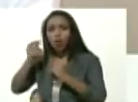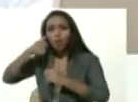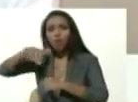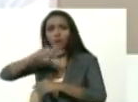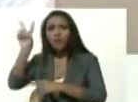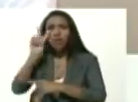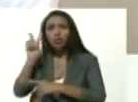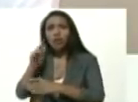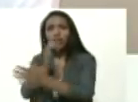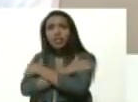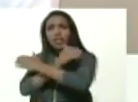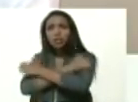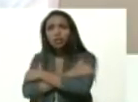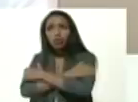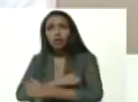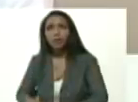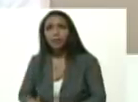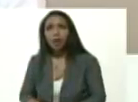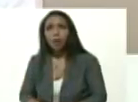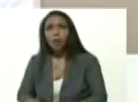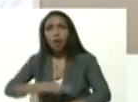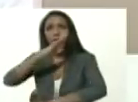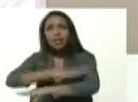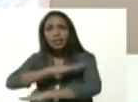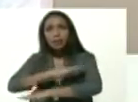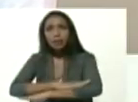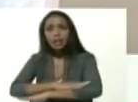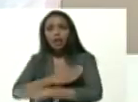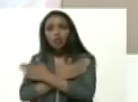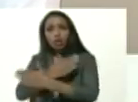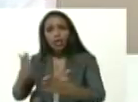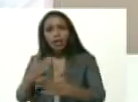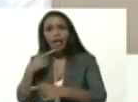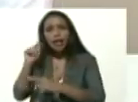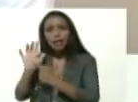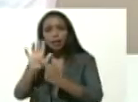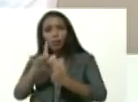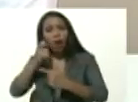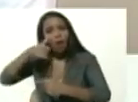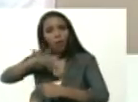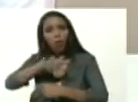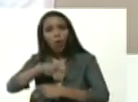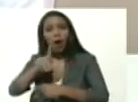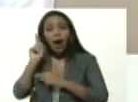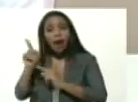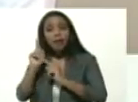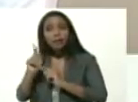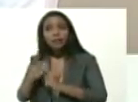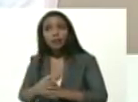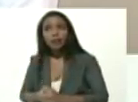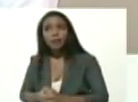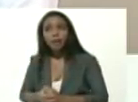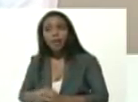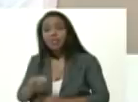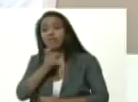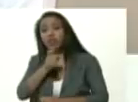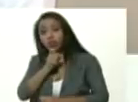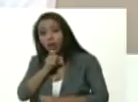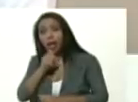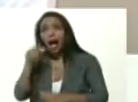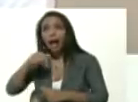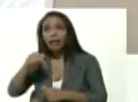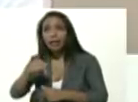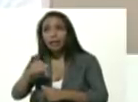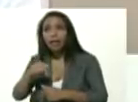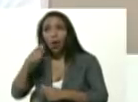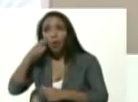bueno, felicitaciones por la disciplina, por la solidaridad que ha demostrado este pueblo ante esta dificultad que está atravesando toda